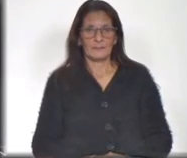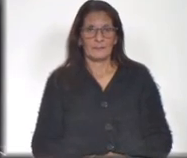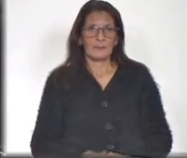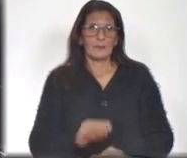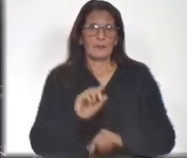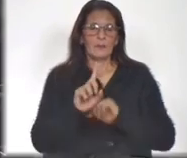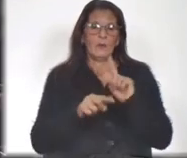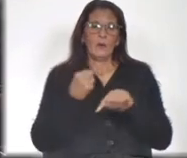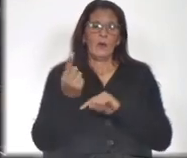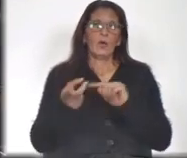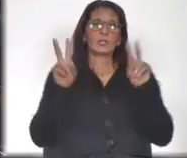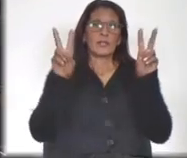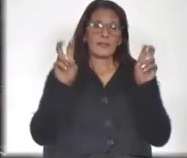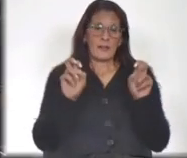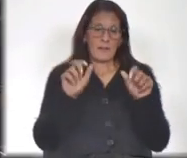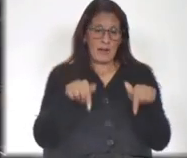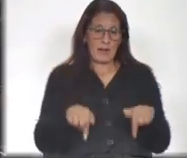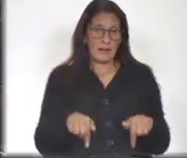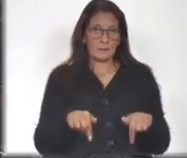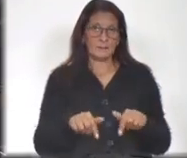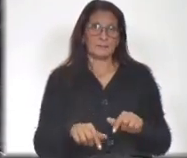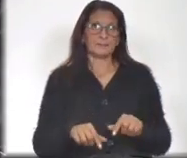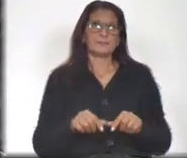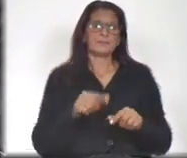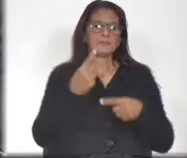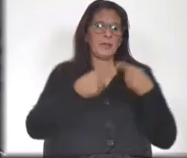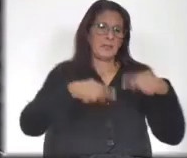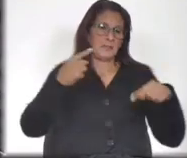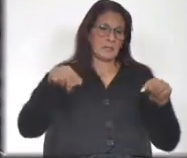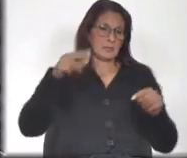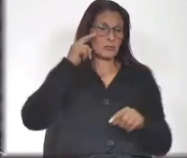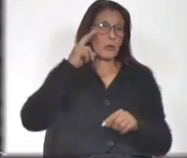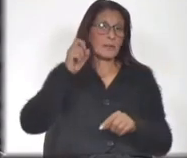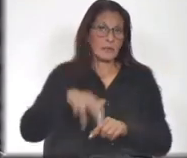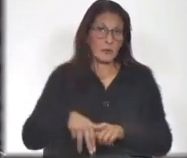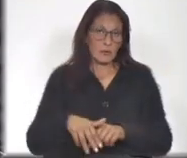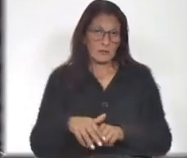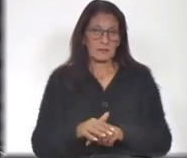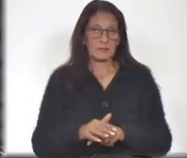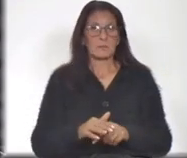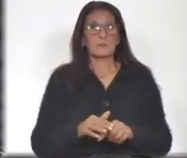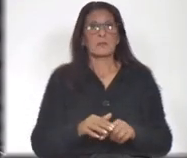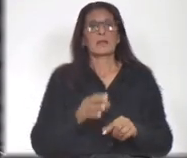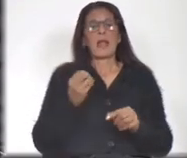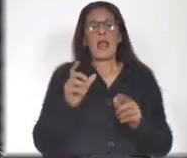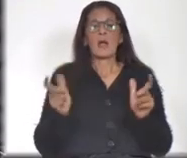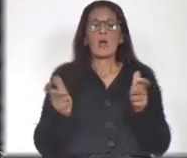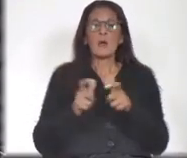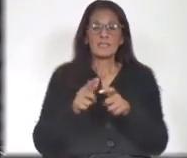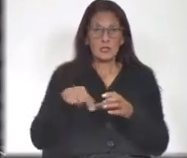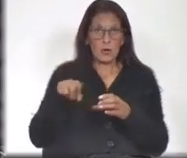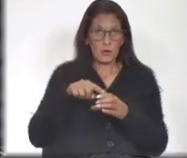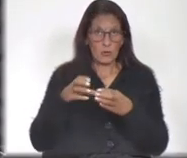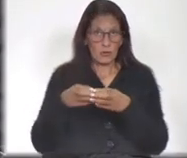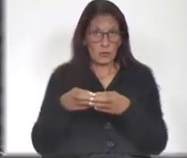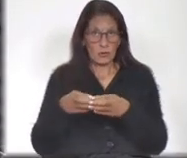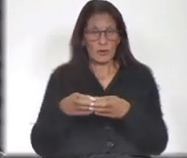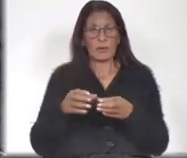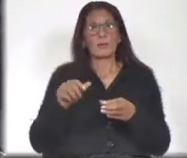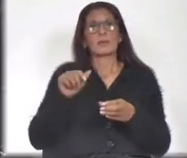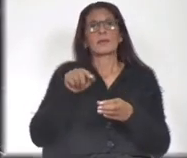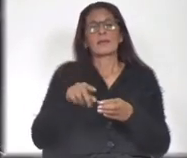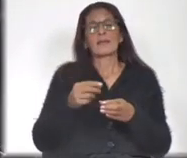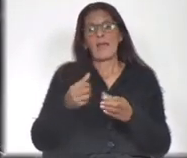Otro tema que quedó claro acá, aunque se puede tener realmente distintas opiniones, es que la comisión que